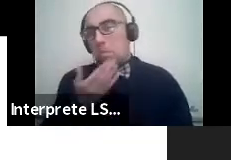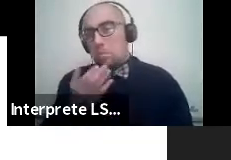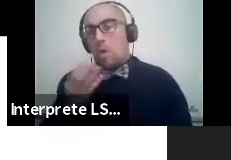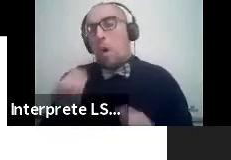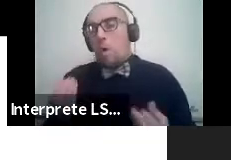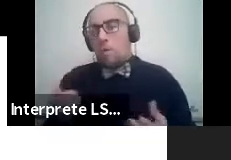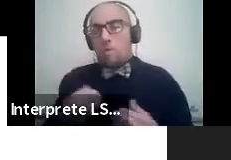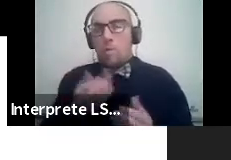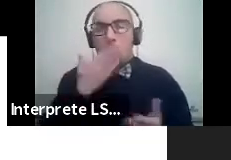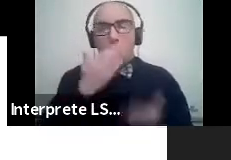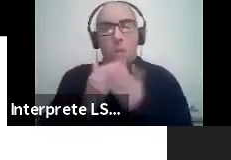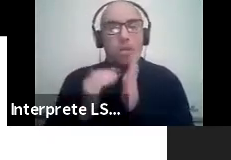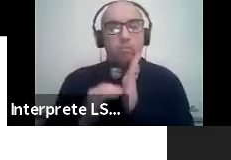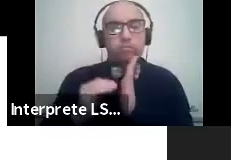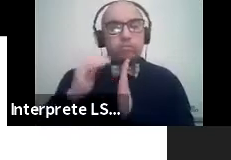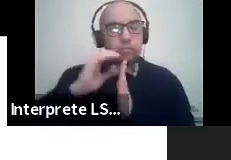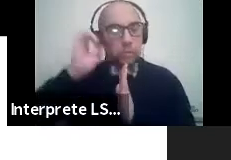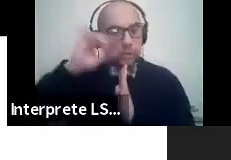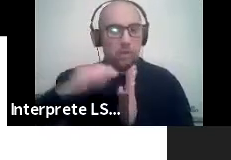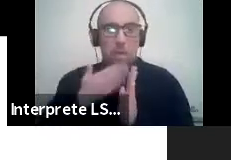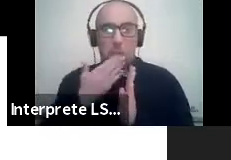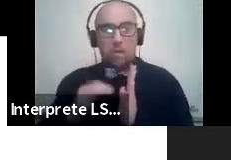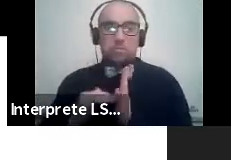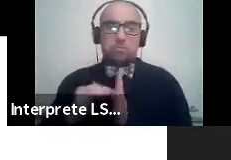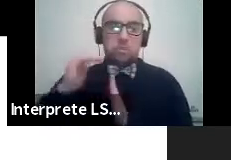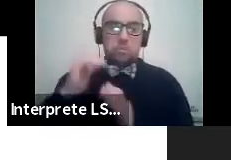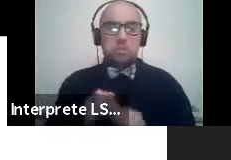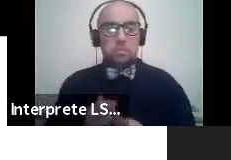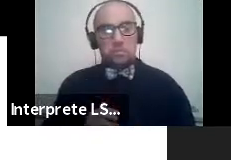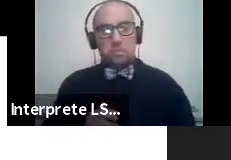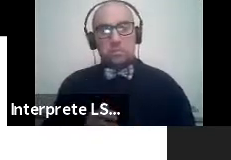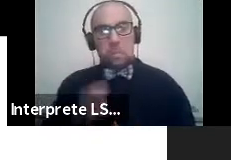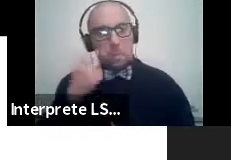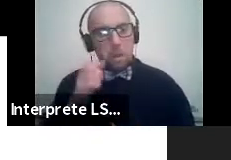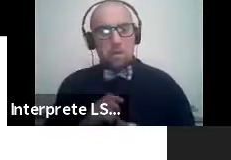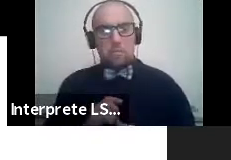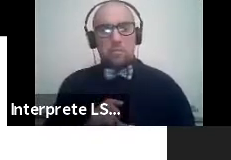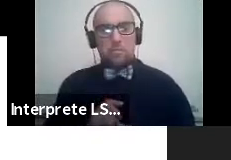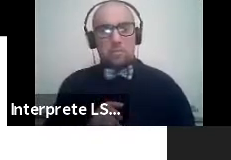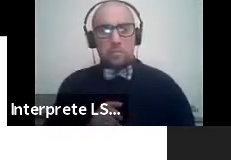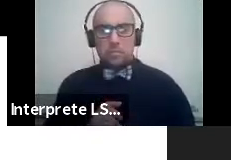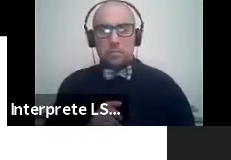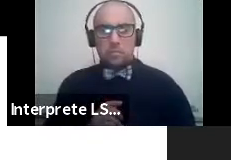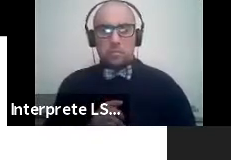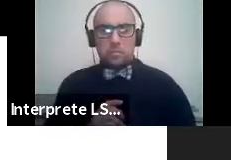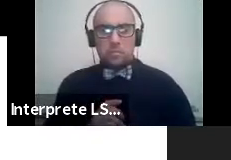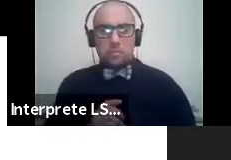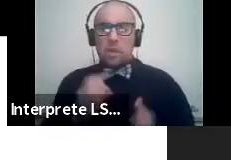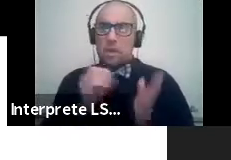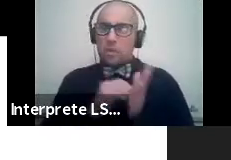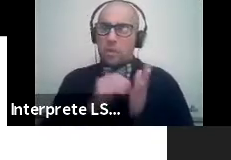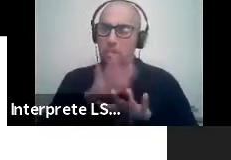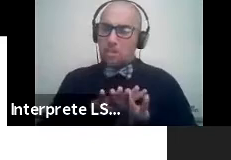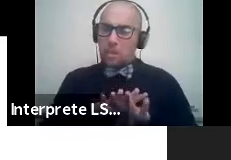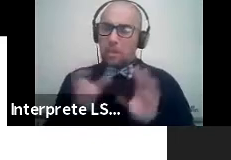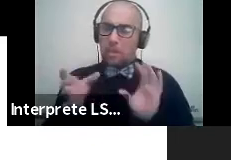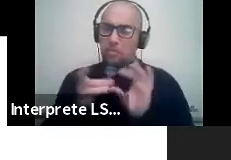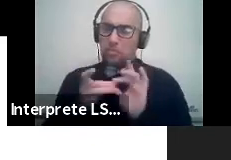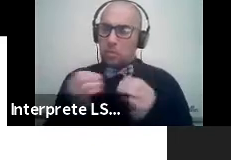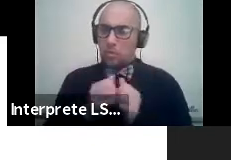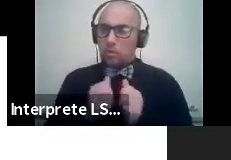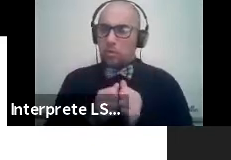saben más dependiendo en qué curso estén, ¿no es cierto? Pero su rendimiento matemático está asociado positivamente con